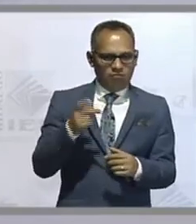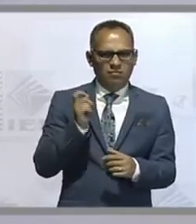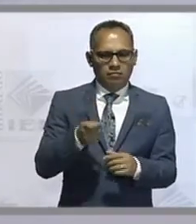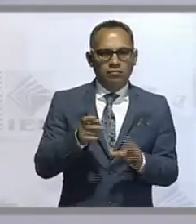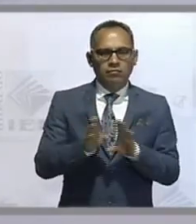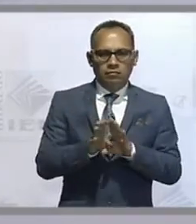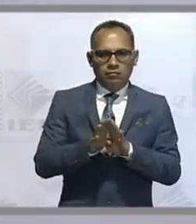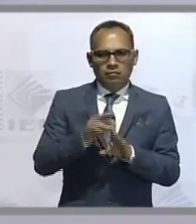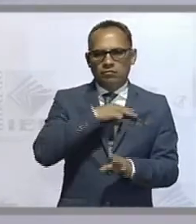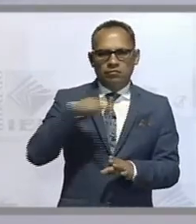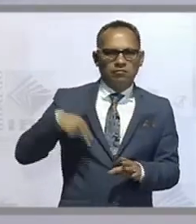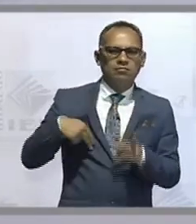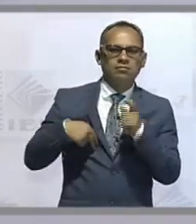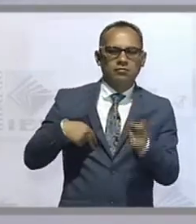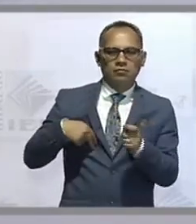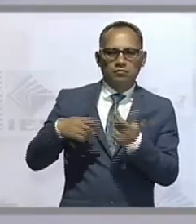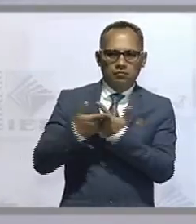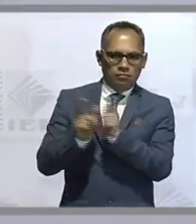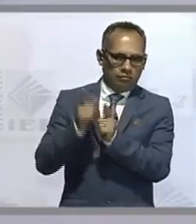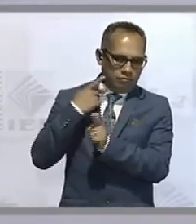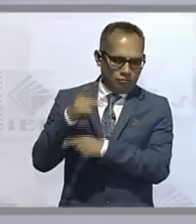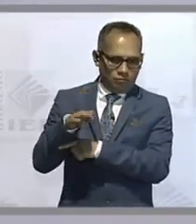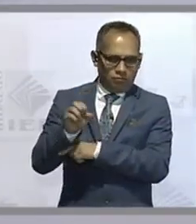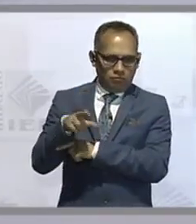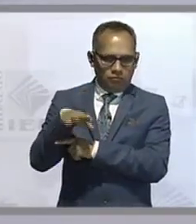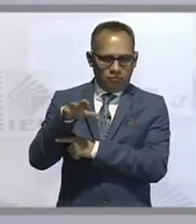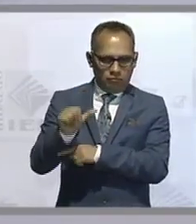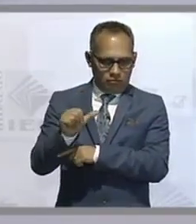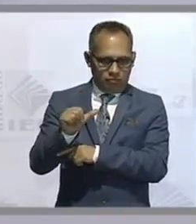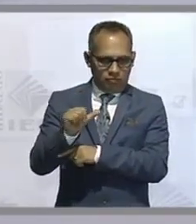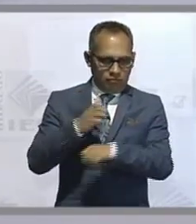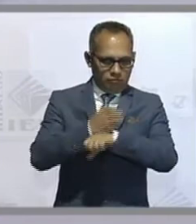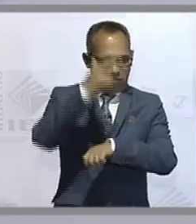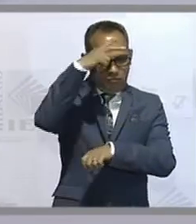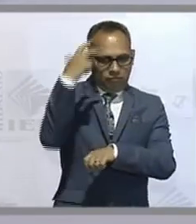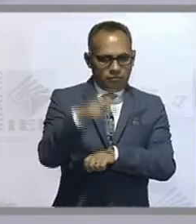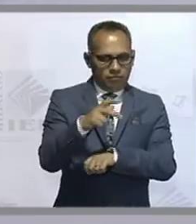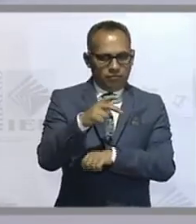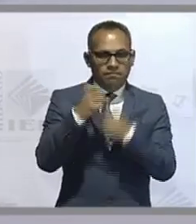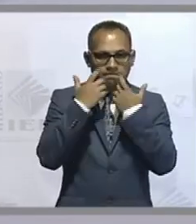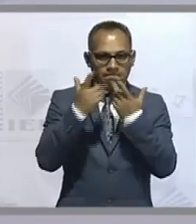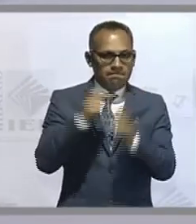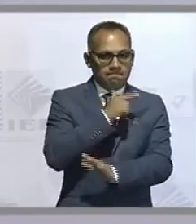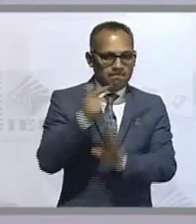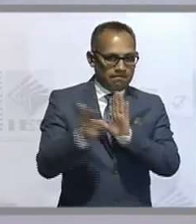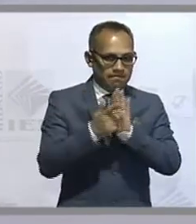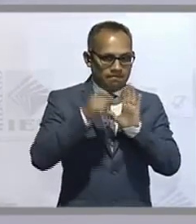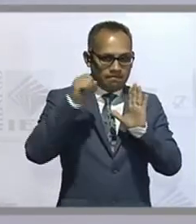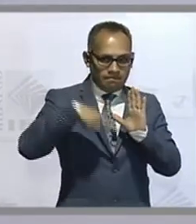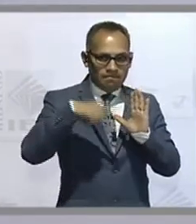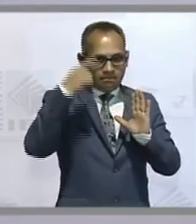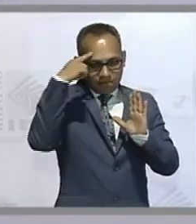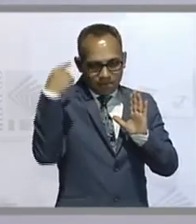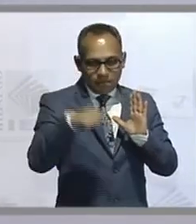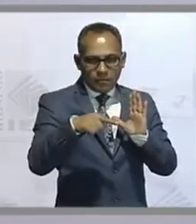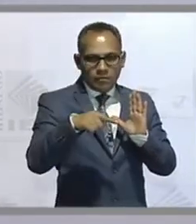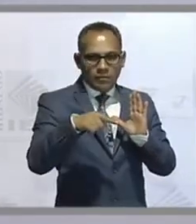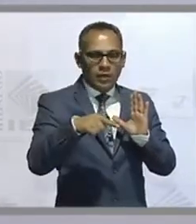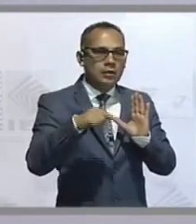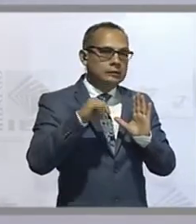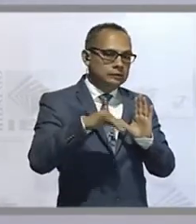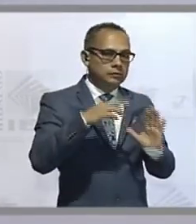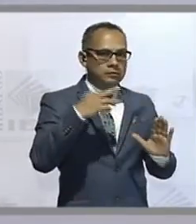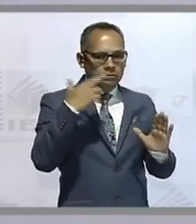morena nos corresponderá al congreso del estado de hidalgo aprobar esta reforma para que sea